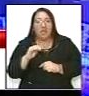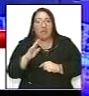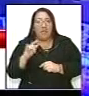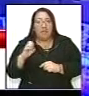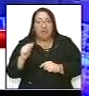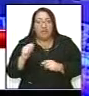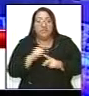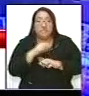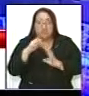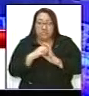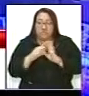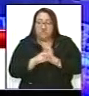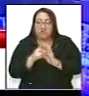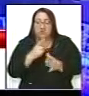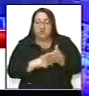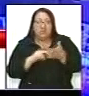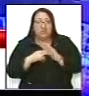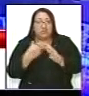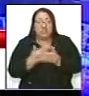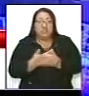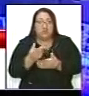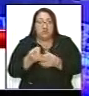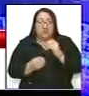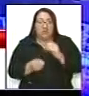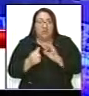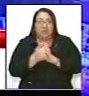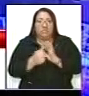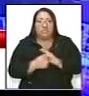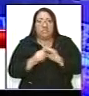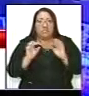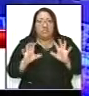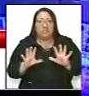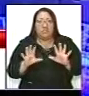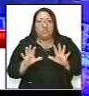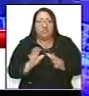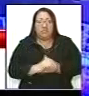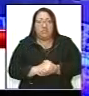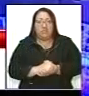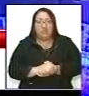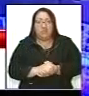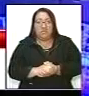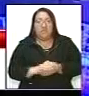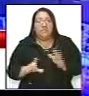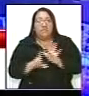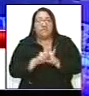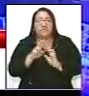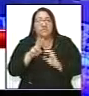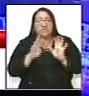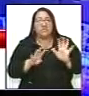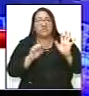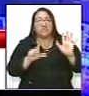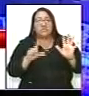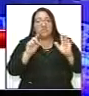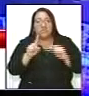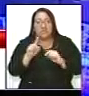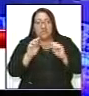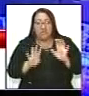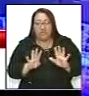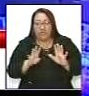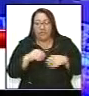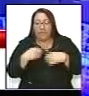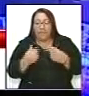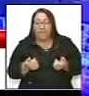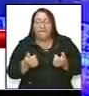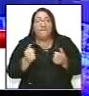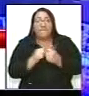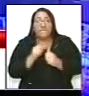También el proyecto de ley por el que se propone la ley que modifica el artículo 10 de la ley 29.719, que otorga a